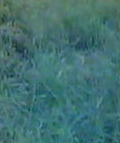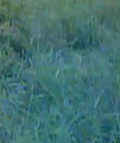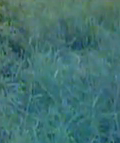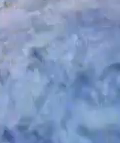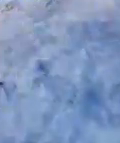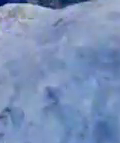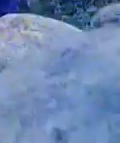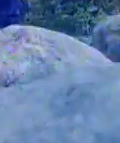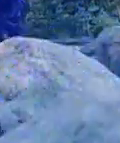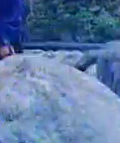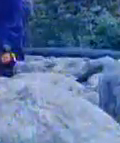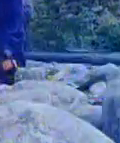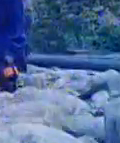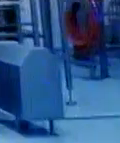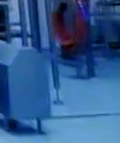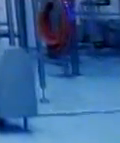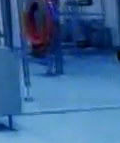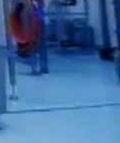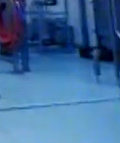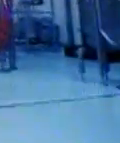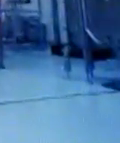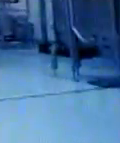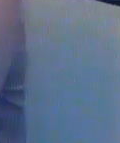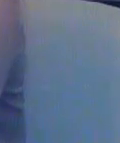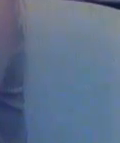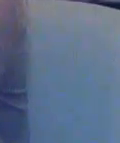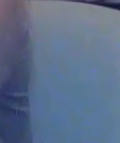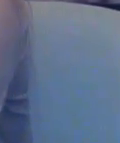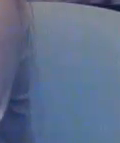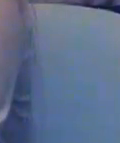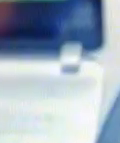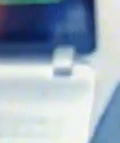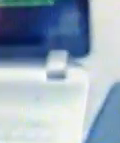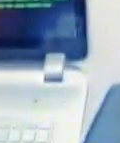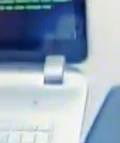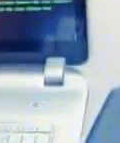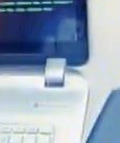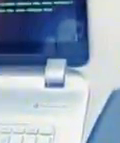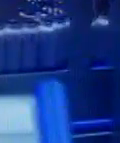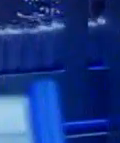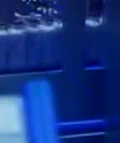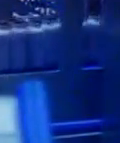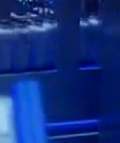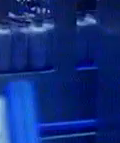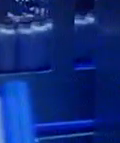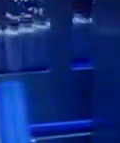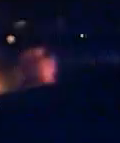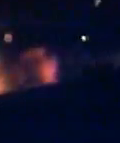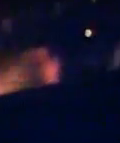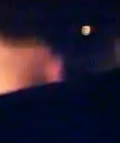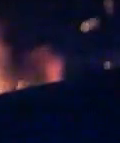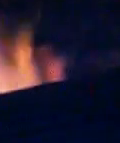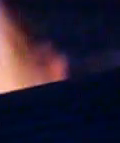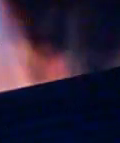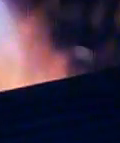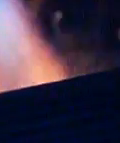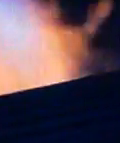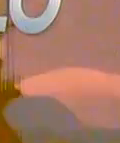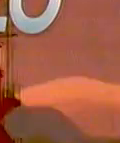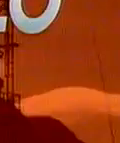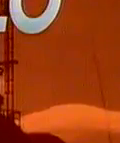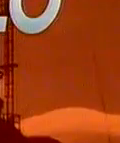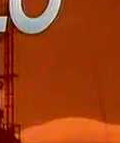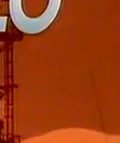sólida a medianas empresas y un espacio importante para la opinión y responsabilidad social de multinacionales. 22 horas